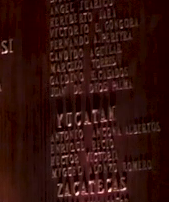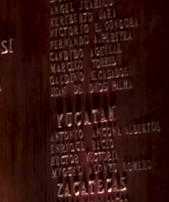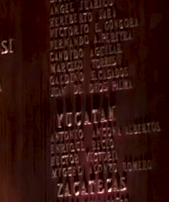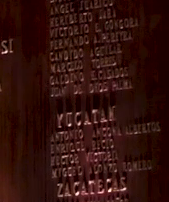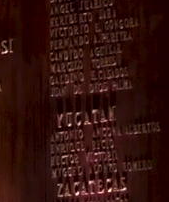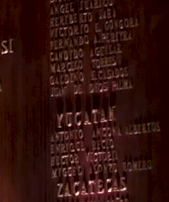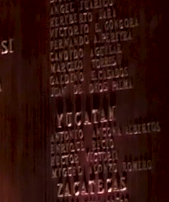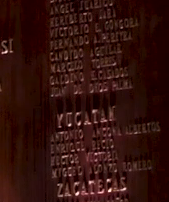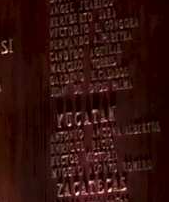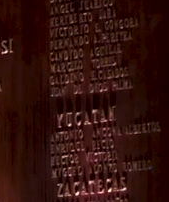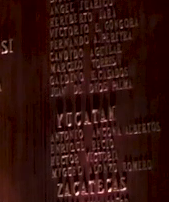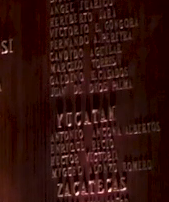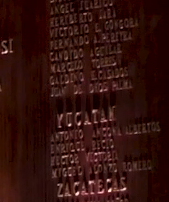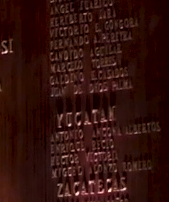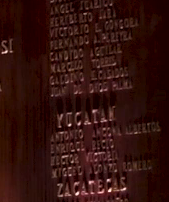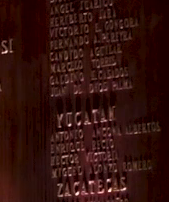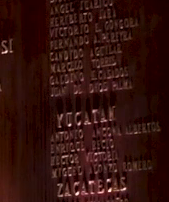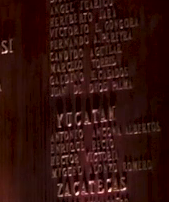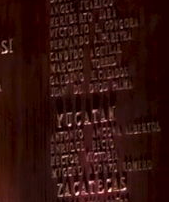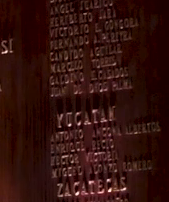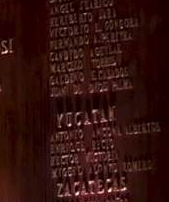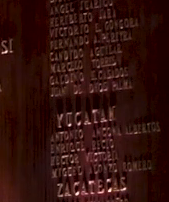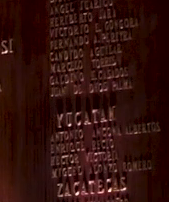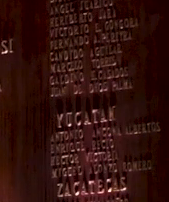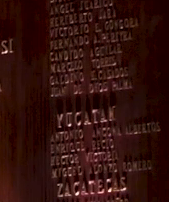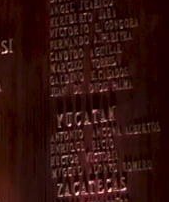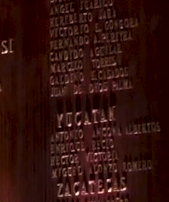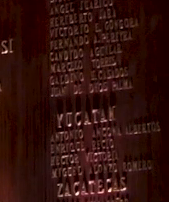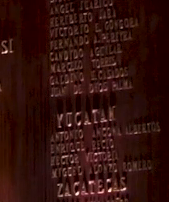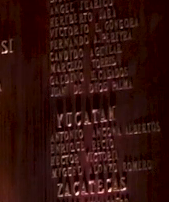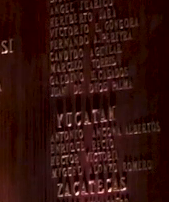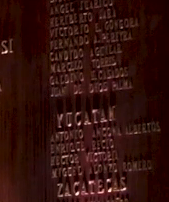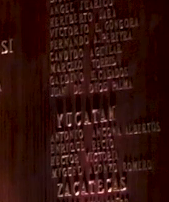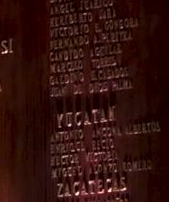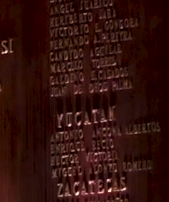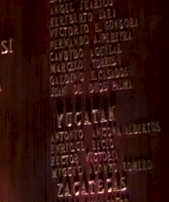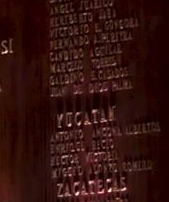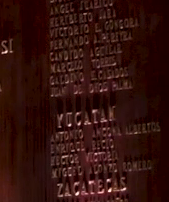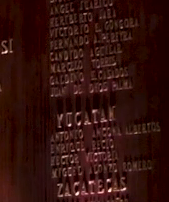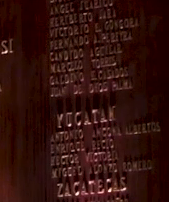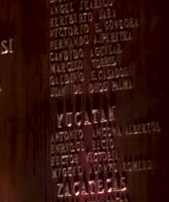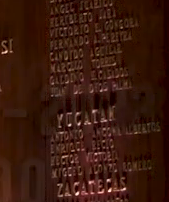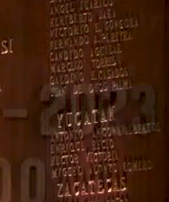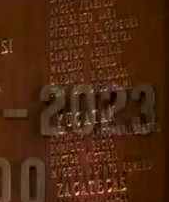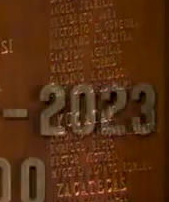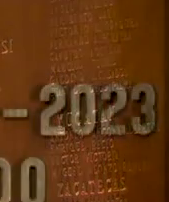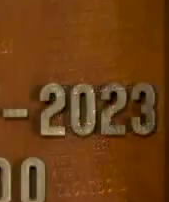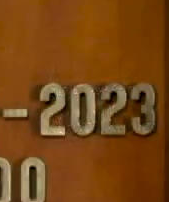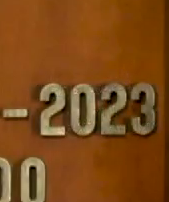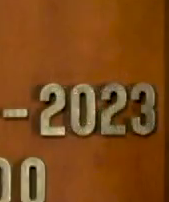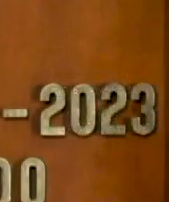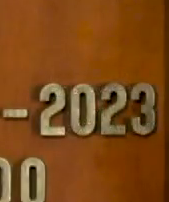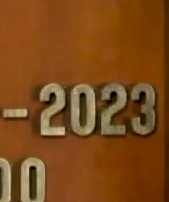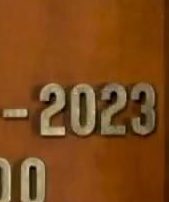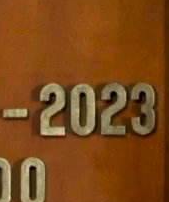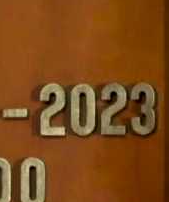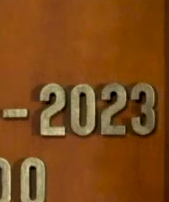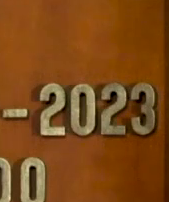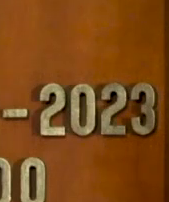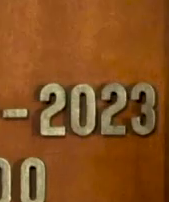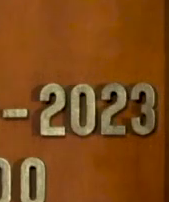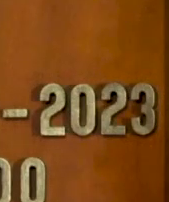En beneficio de los justiciables a efecto de agilizar los procesos de atención y mejora institucional Muchas gracias